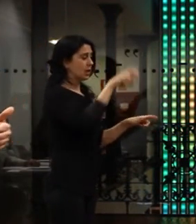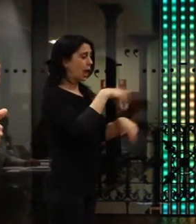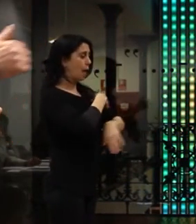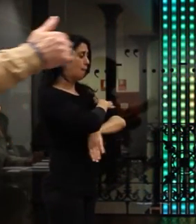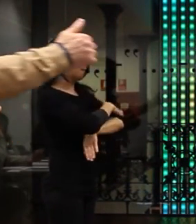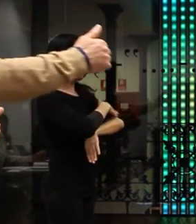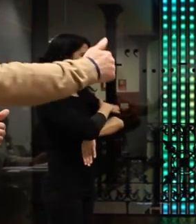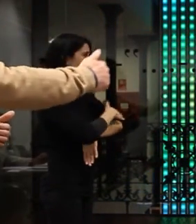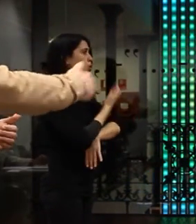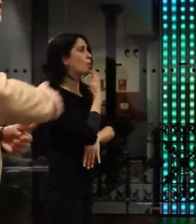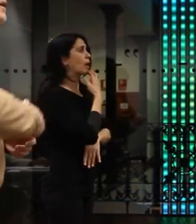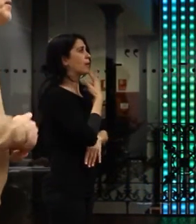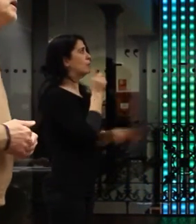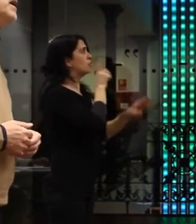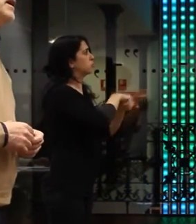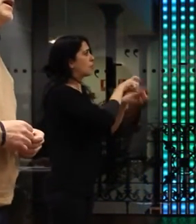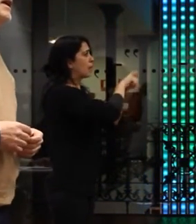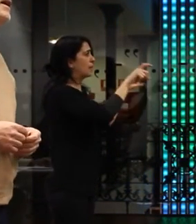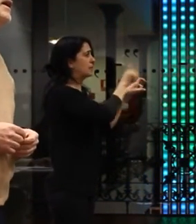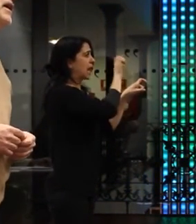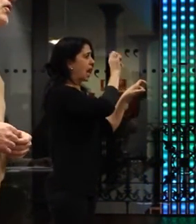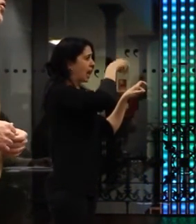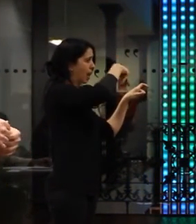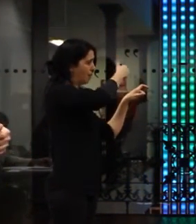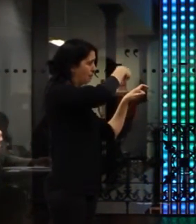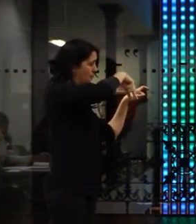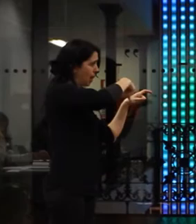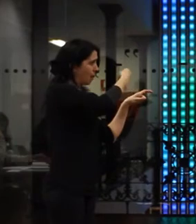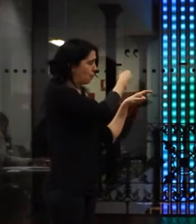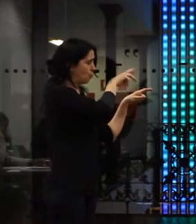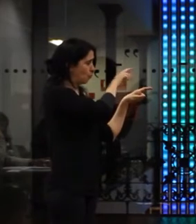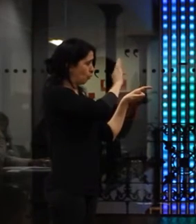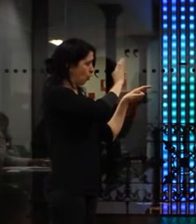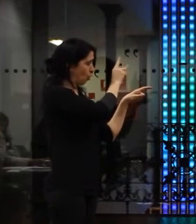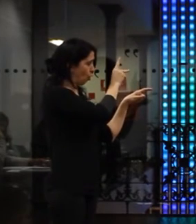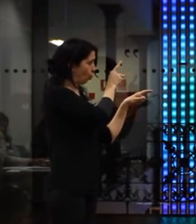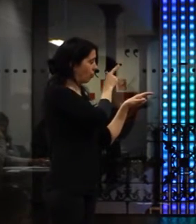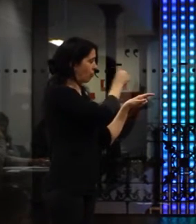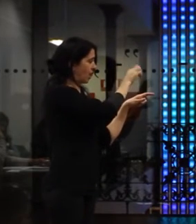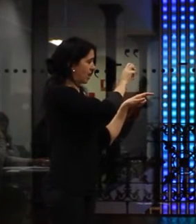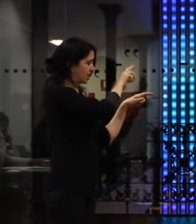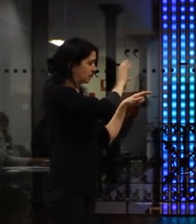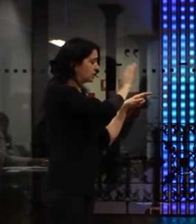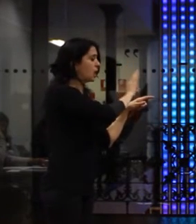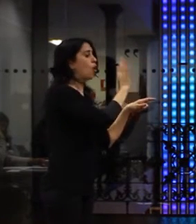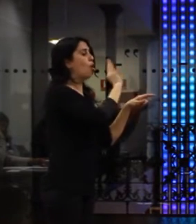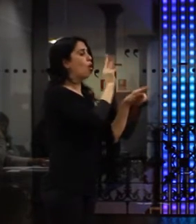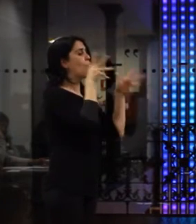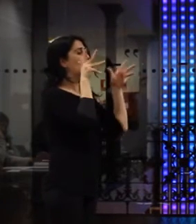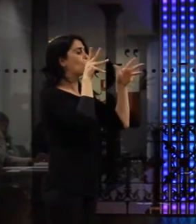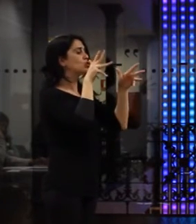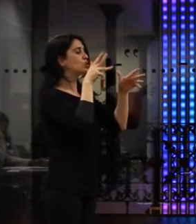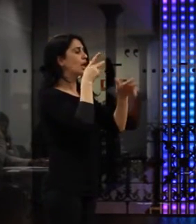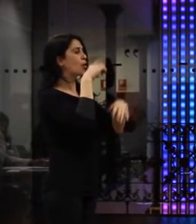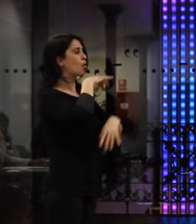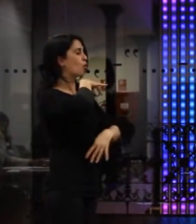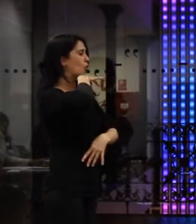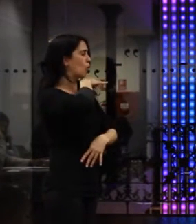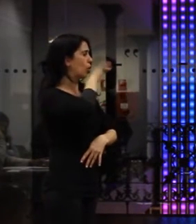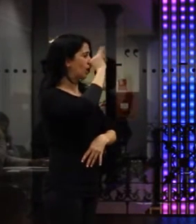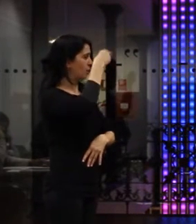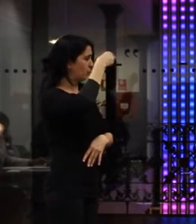de energía que de consejeros de Iberdrola, ¿no? Estas puertas giratorias